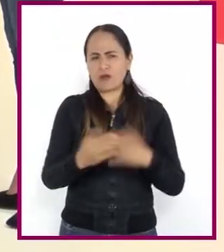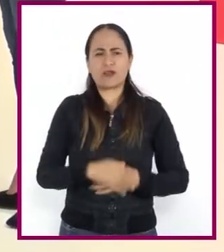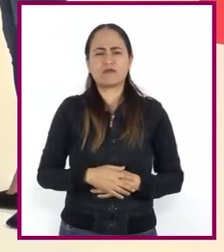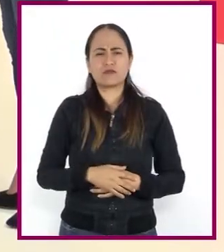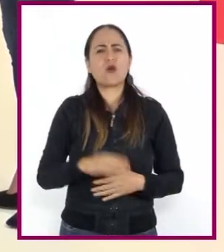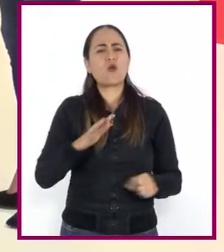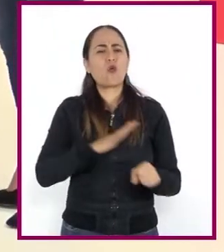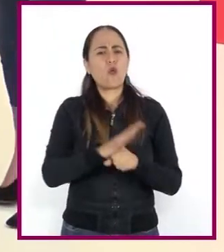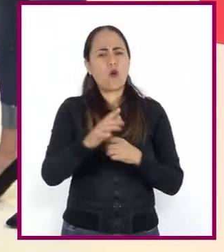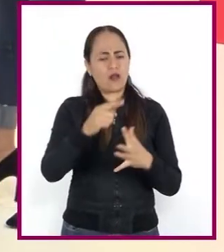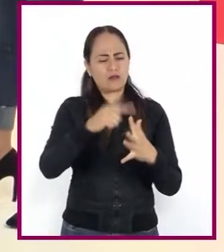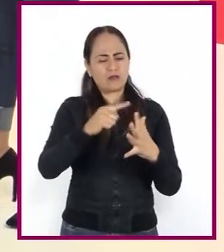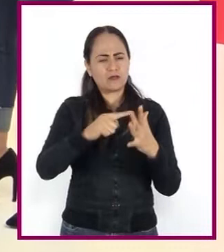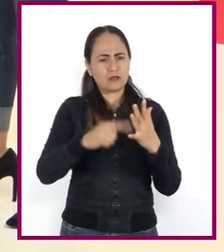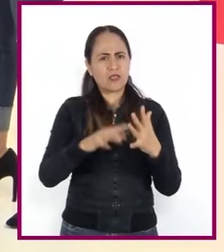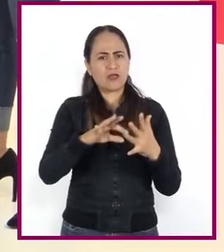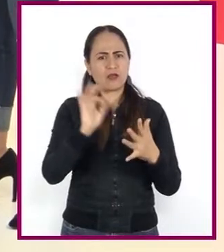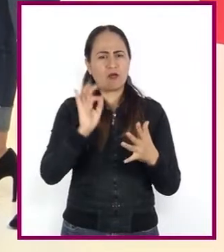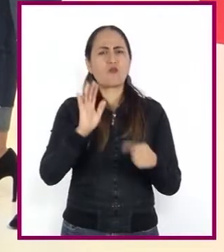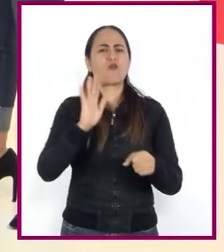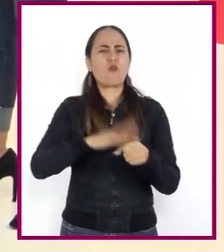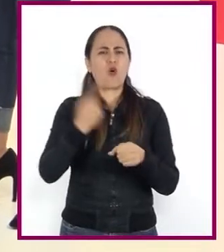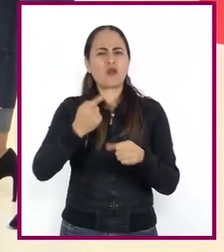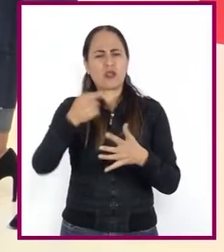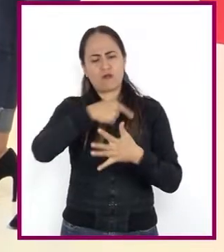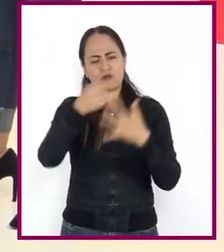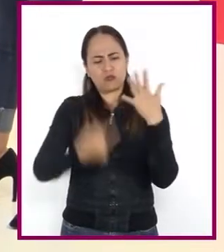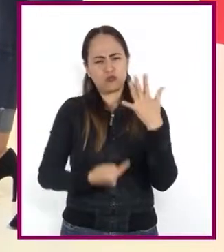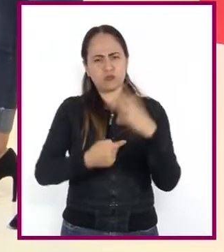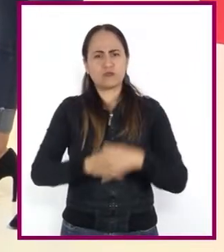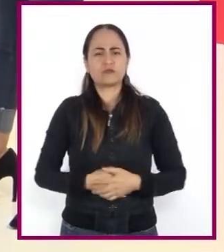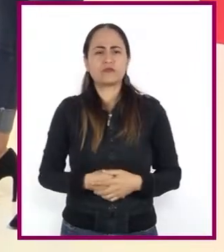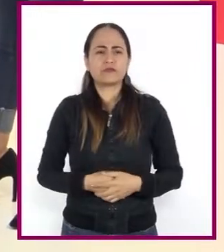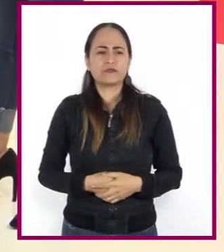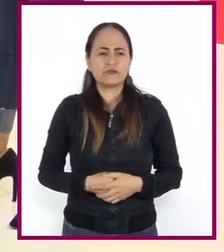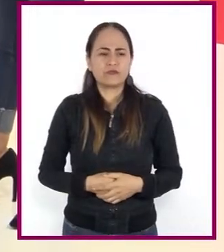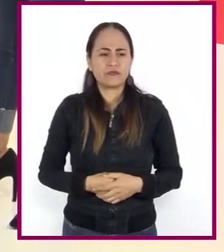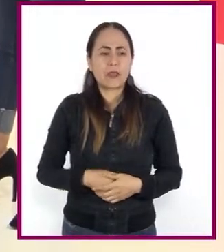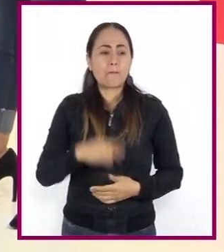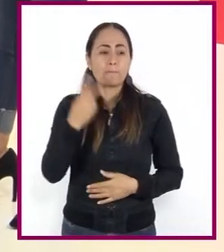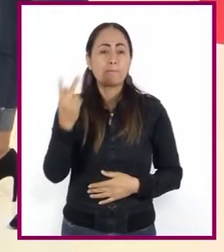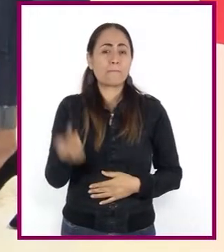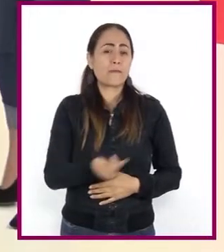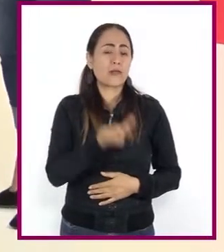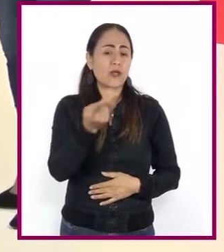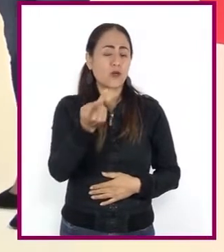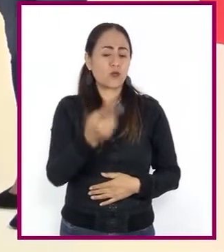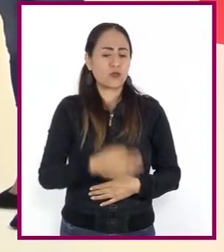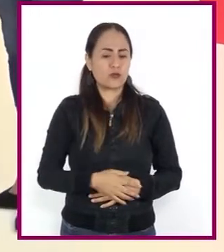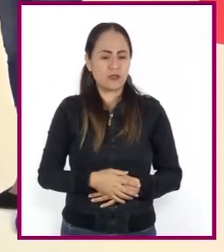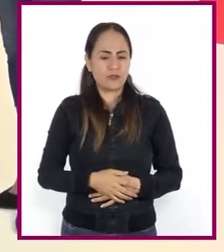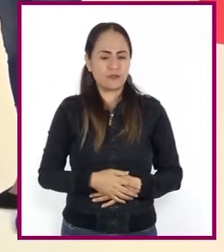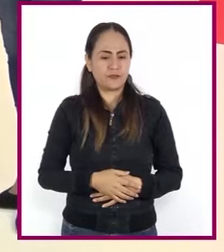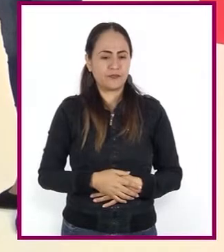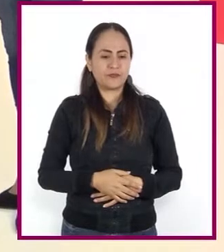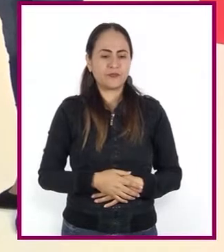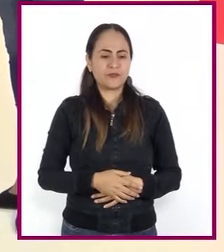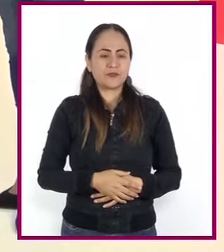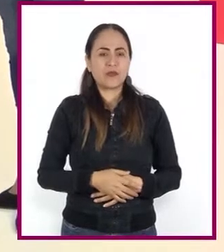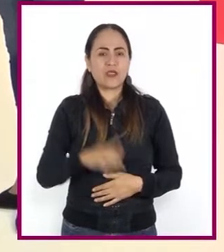Multicausalidad. Muy bien. La pregunta dice, ¿qué forma de